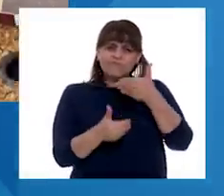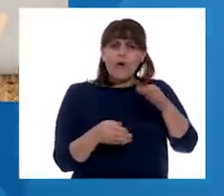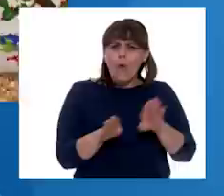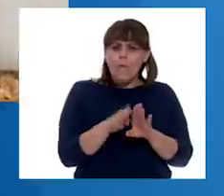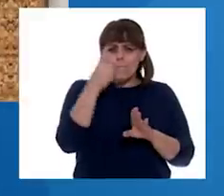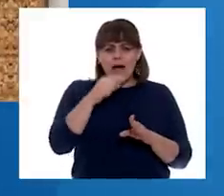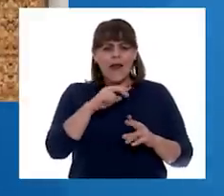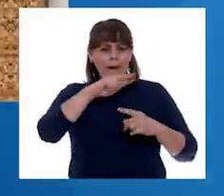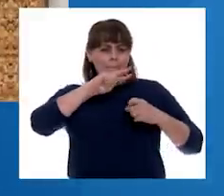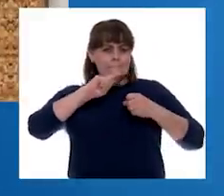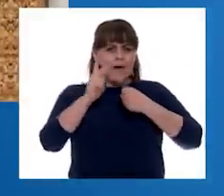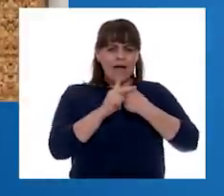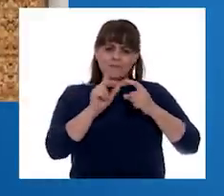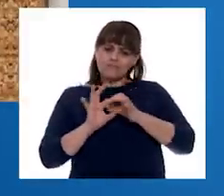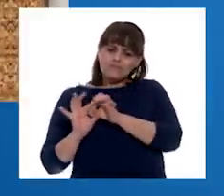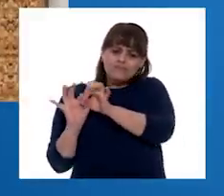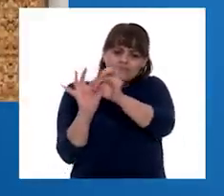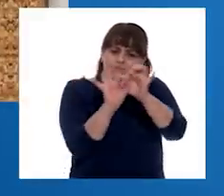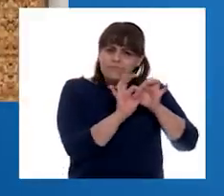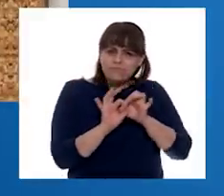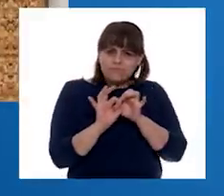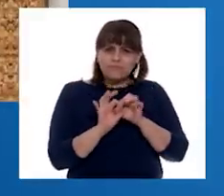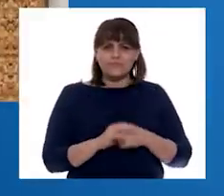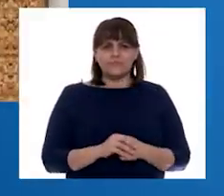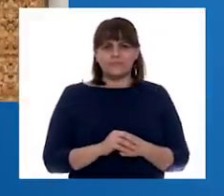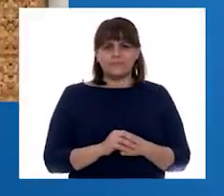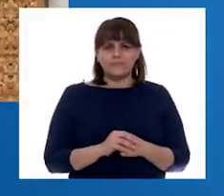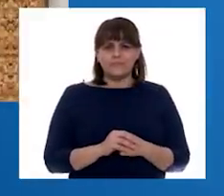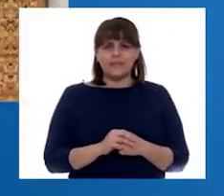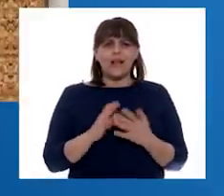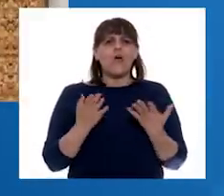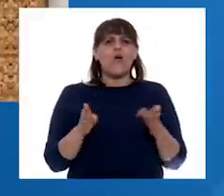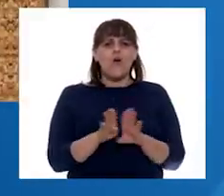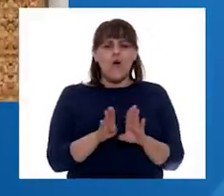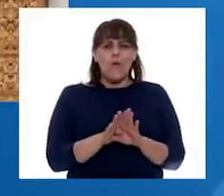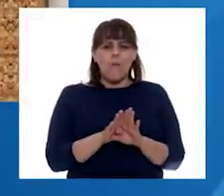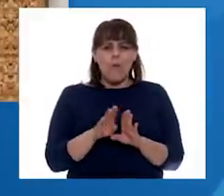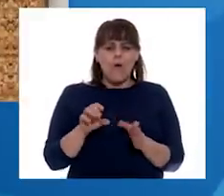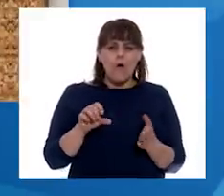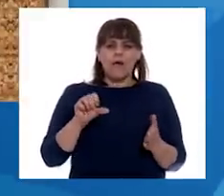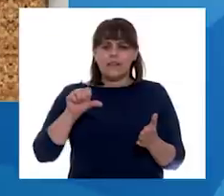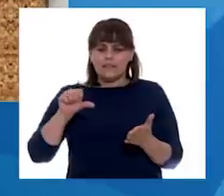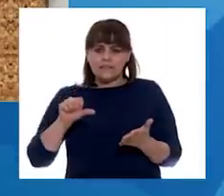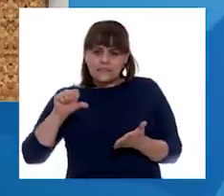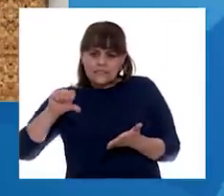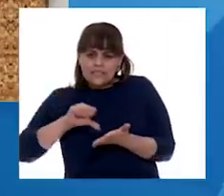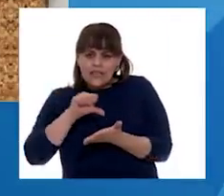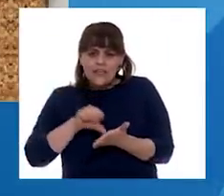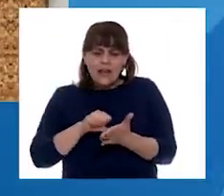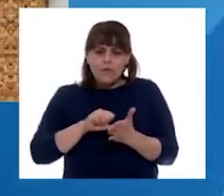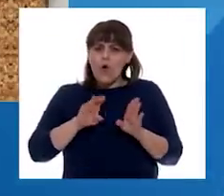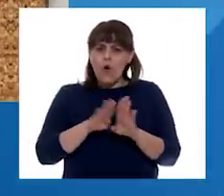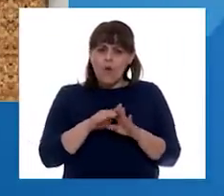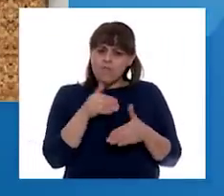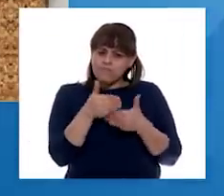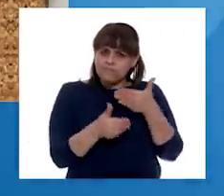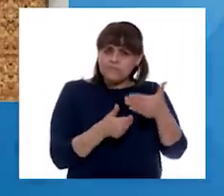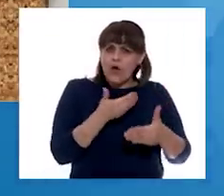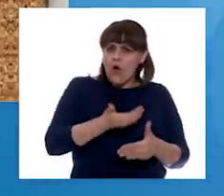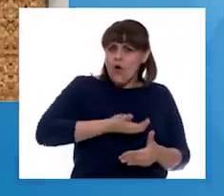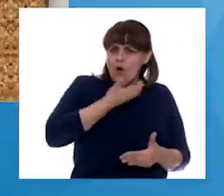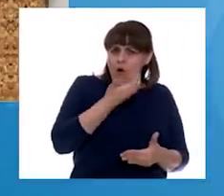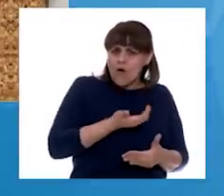nación. Los herederos de la religión, la tradición y el centralismo consolidarían el Partido